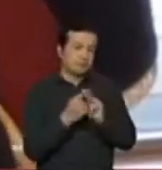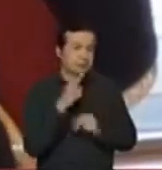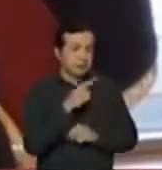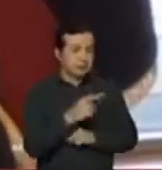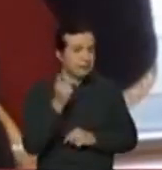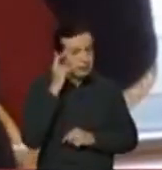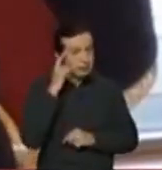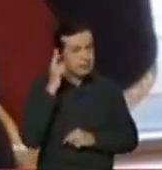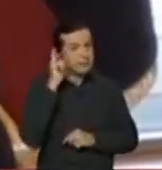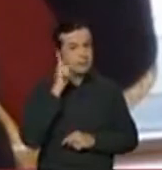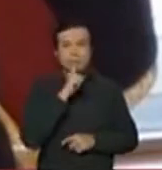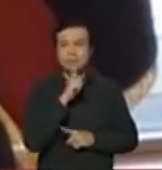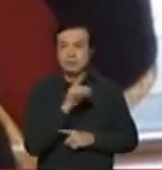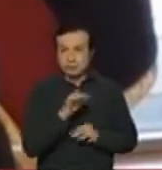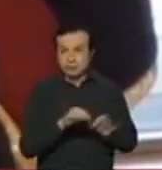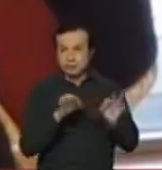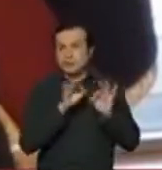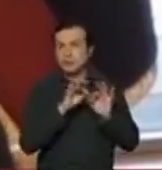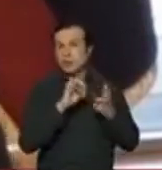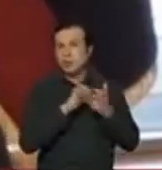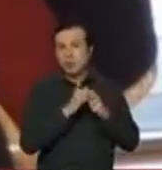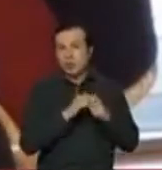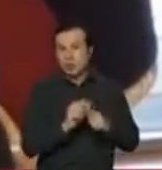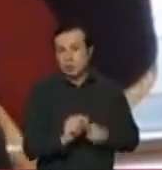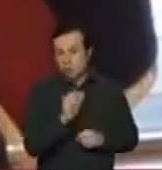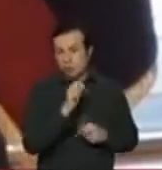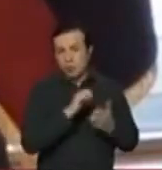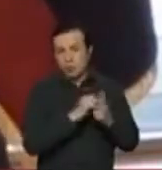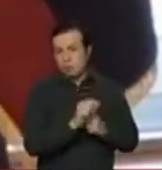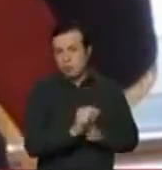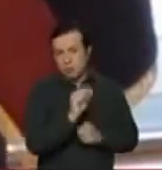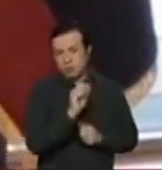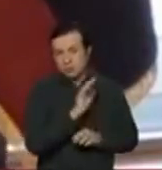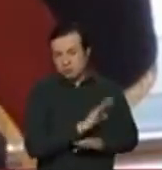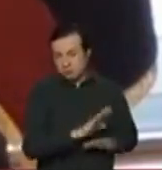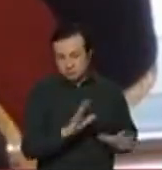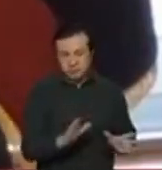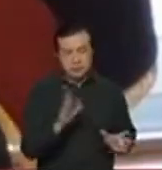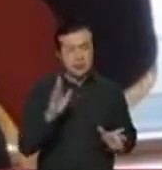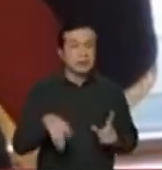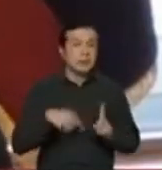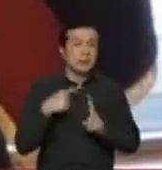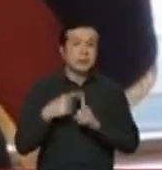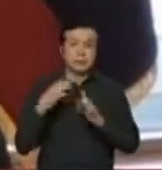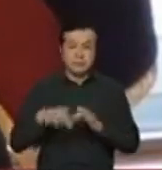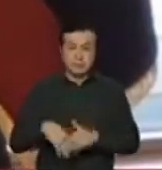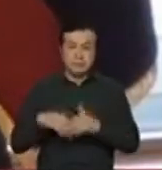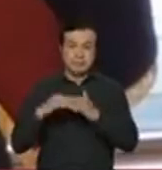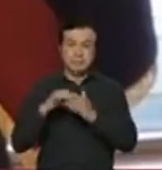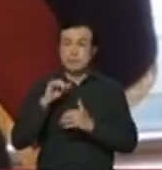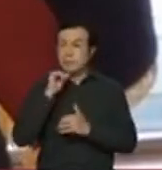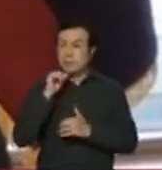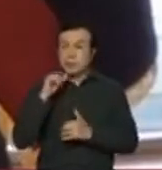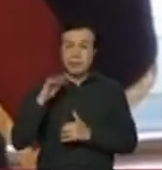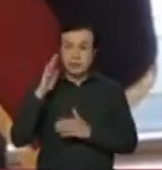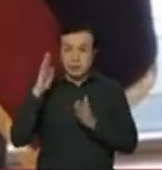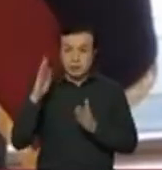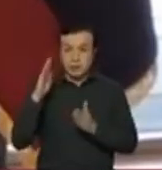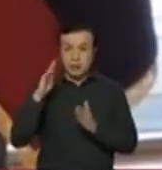uno de los problemas menores, si lo podemos decir así. Yo creo que en recuperación tenemos que hablar no solo